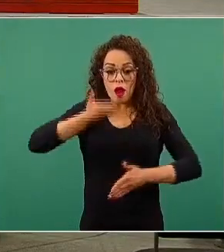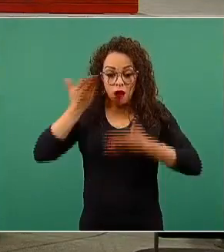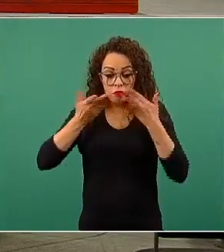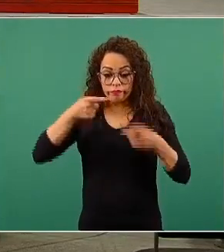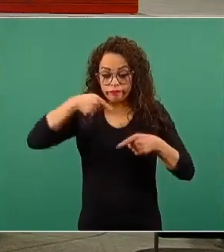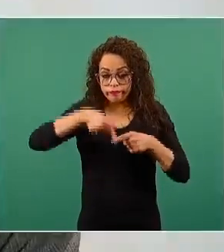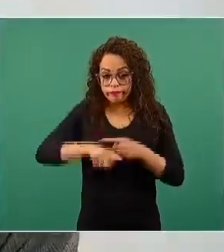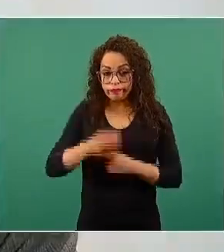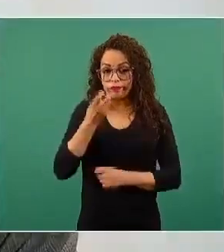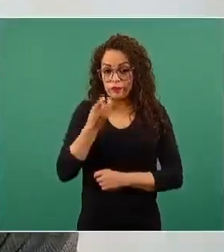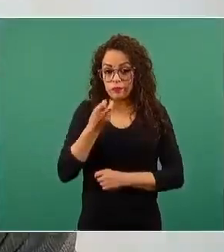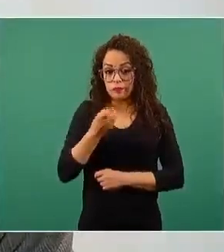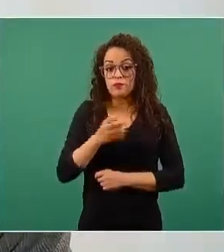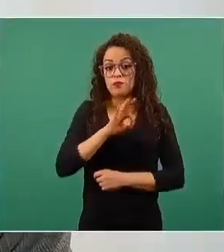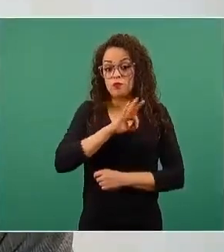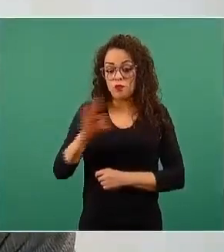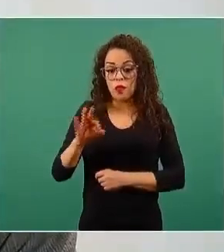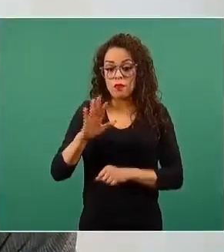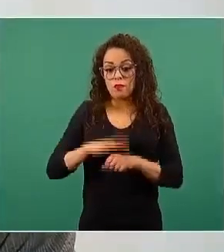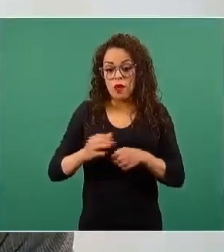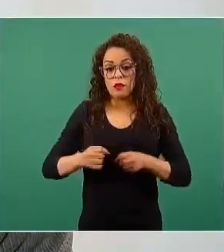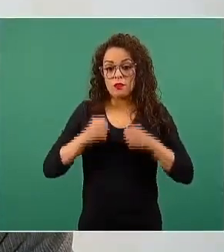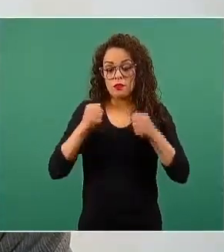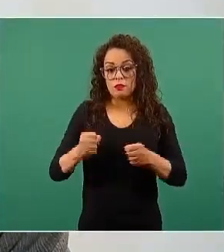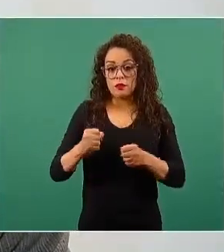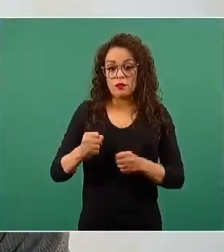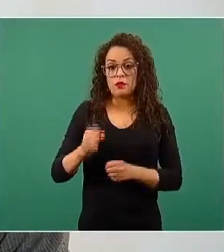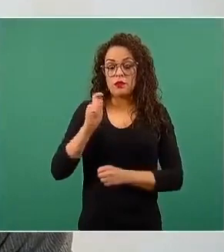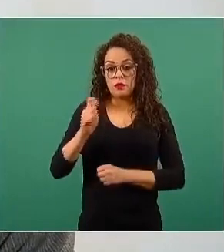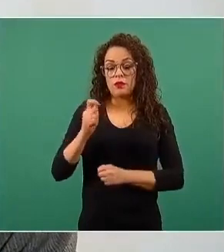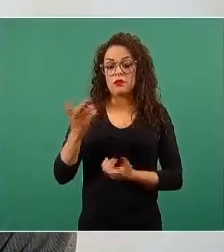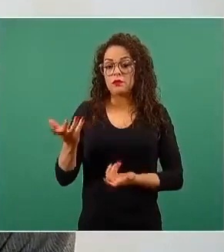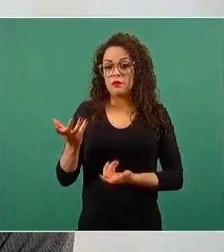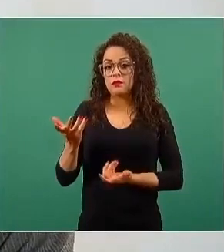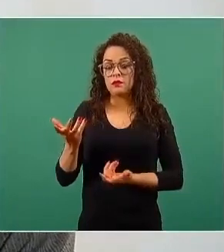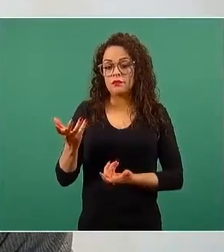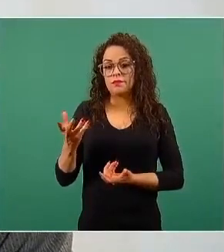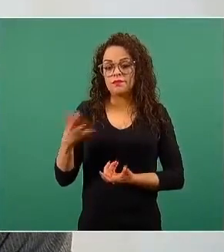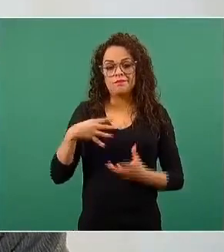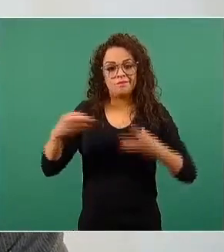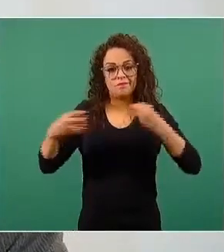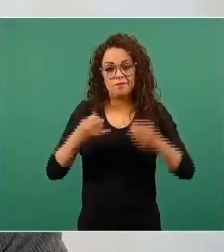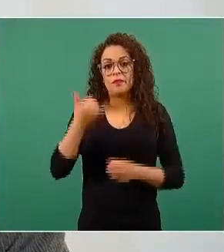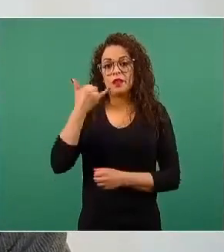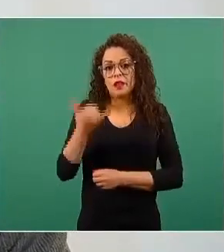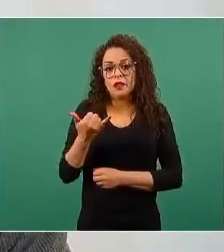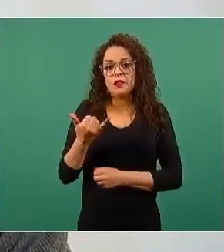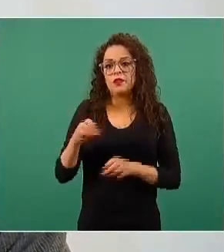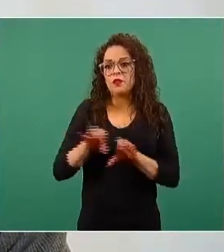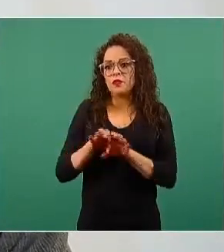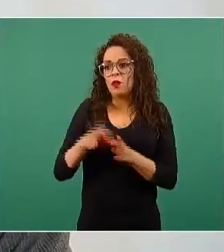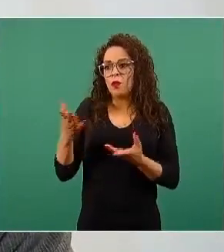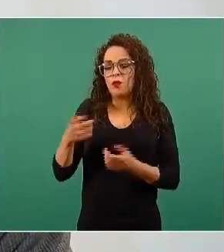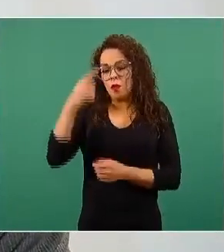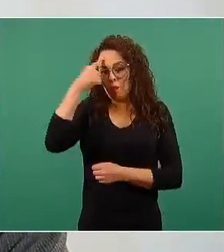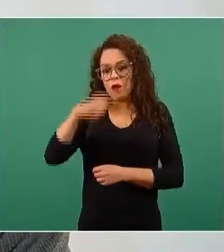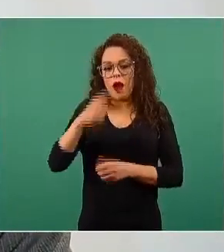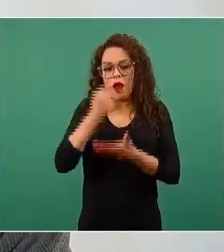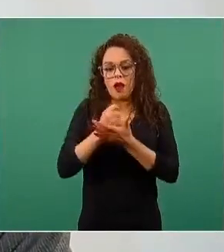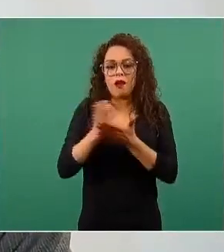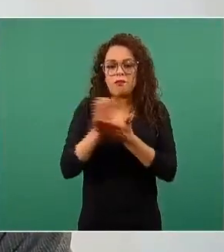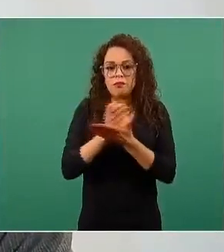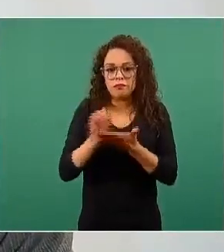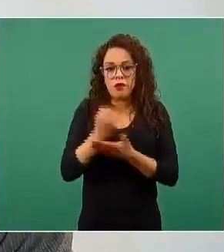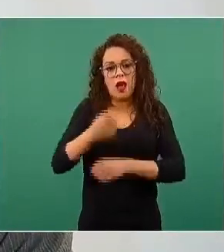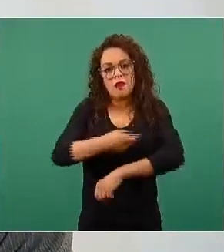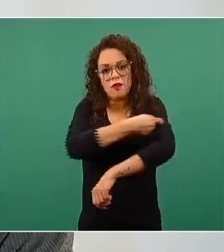alrededor de esto y de su posible afectación de la eficacia de vacunas y de tratamientos. Pero por lo pronto, eso es lo que hemos vivido, no hemos tenido